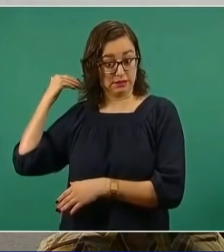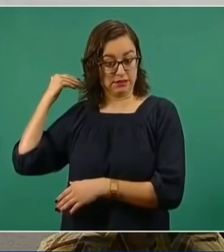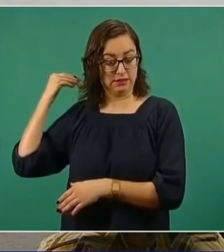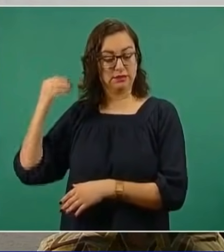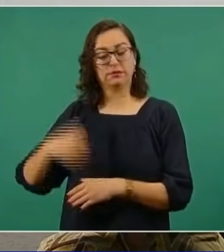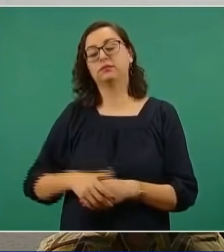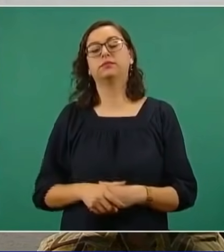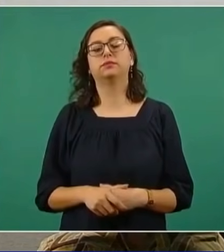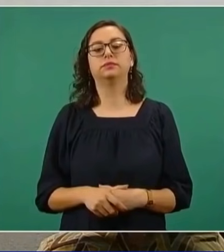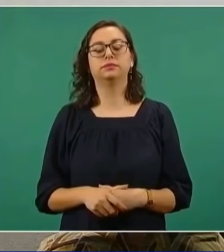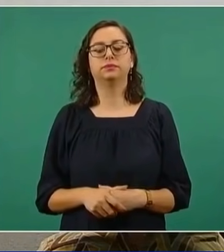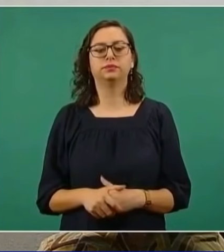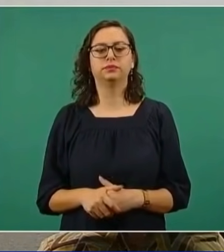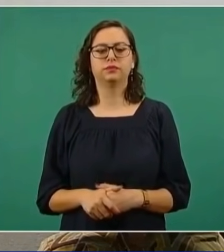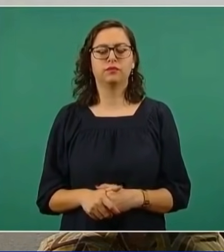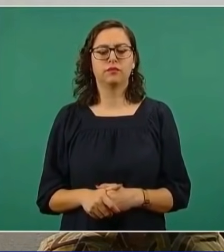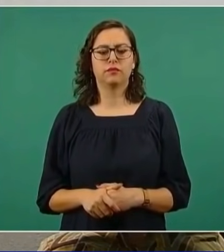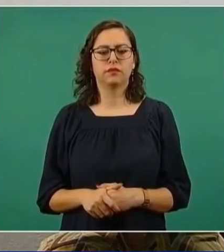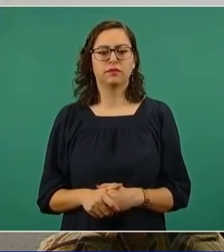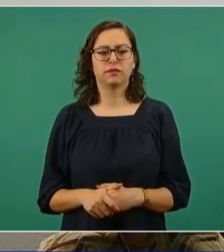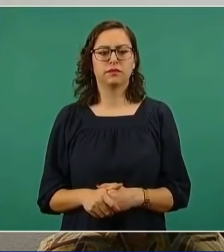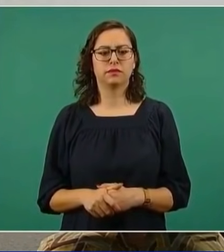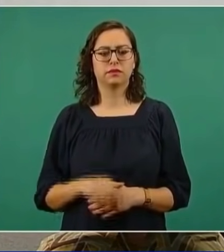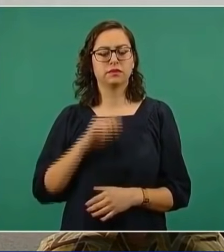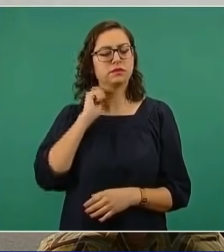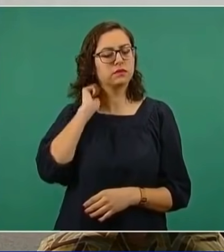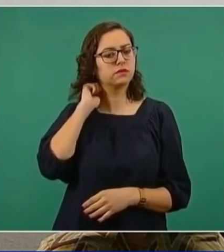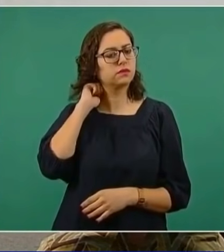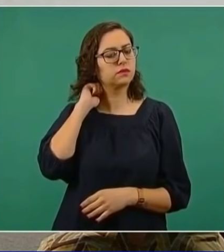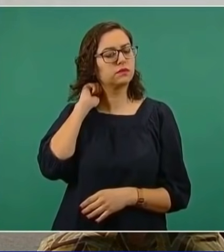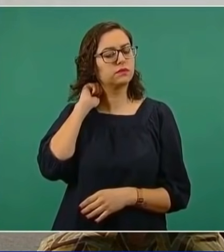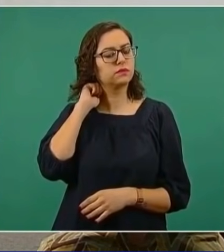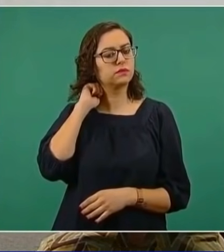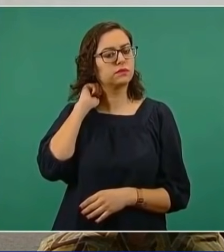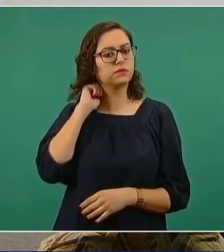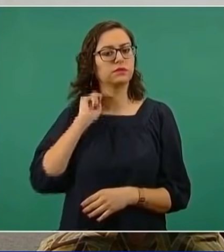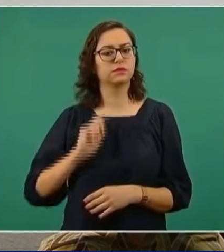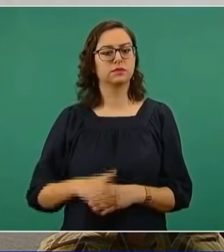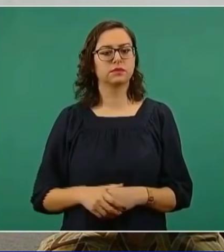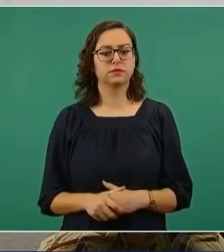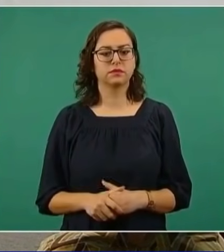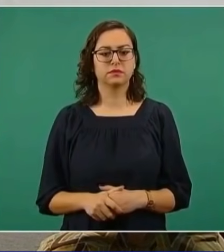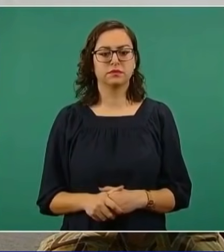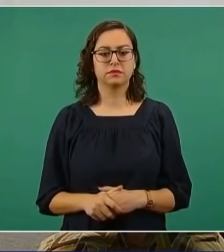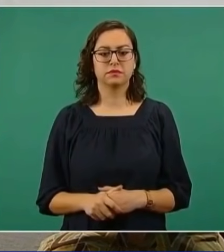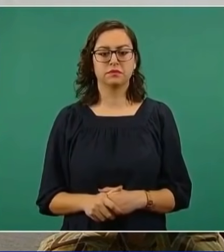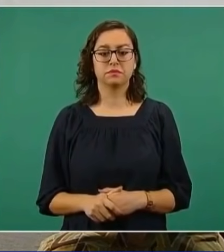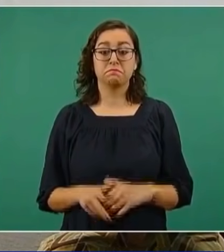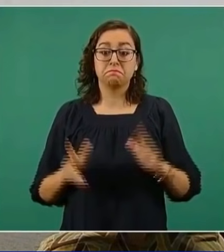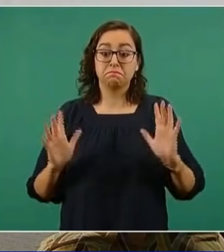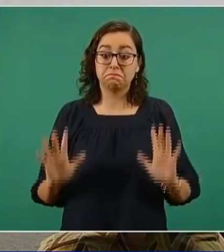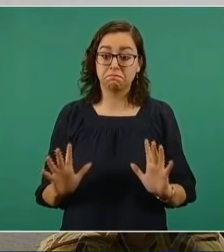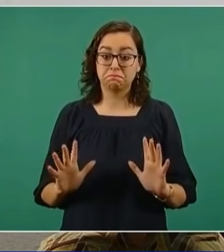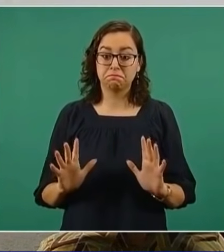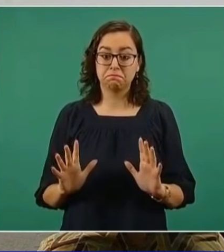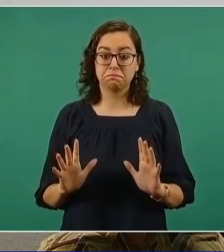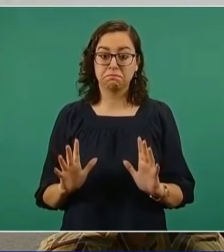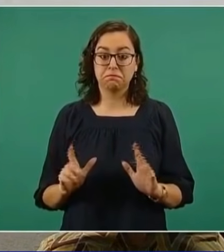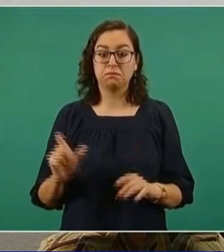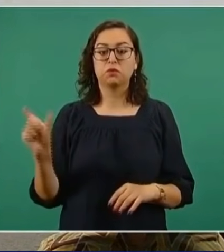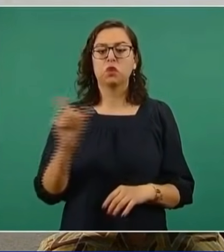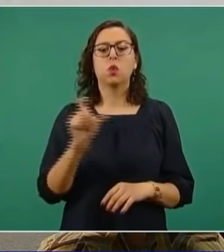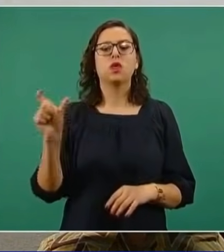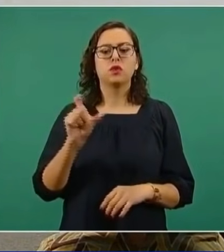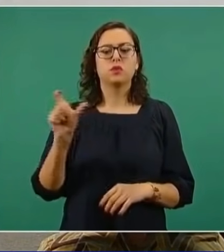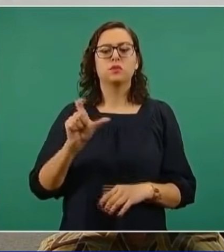nada más para y este ubicarnos en el tiempo cuando